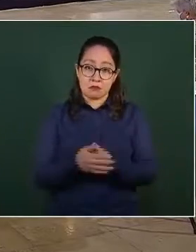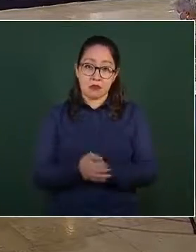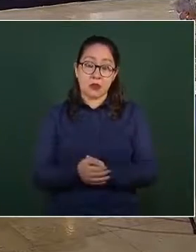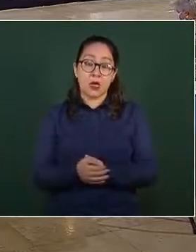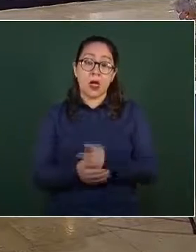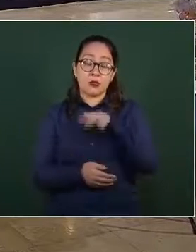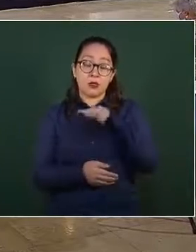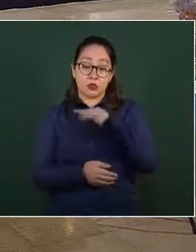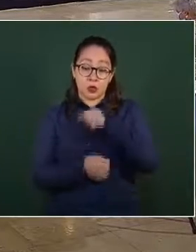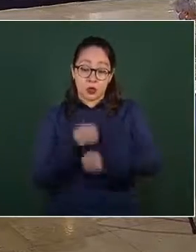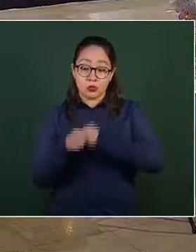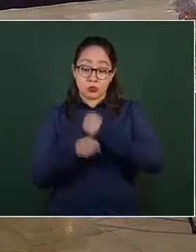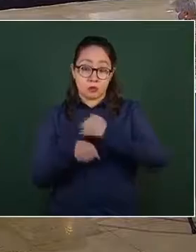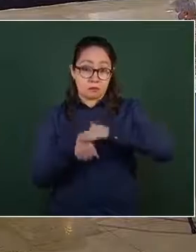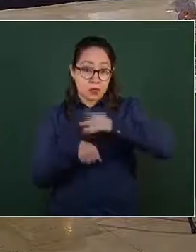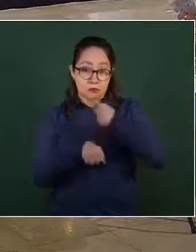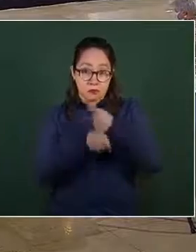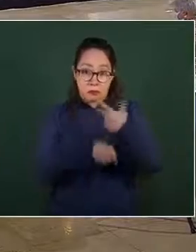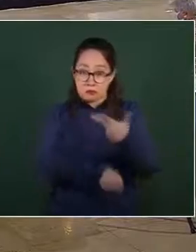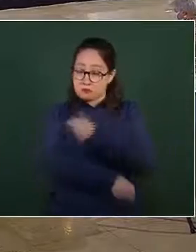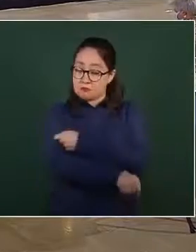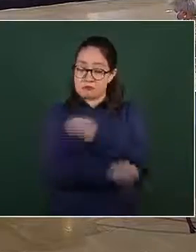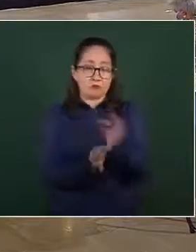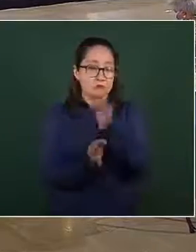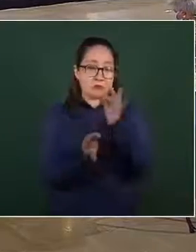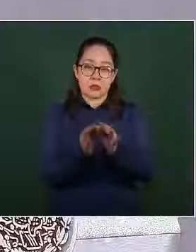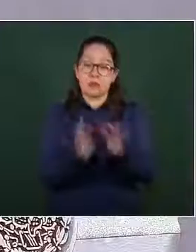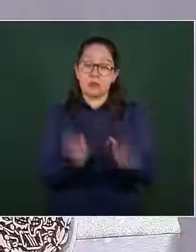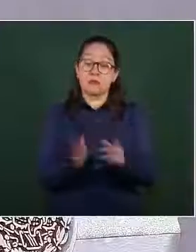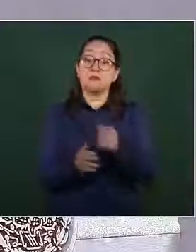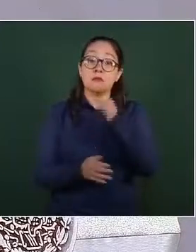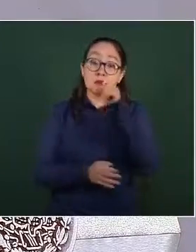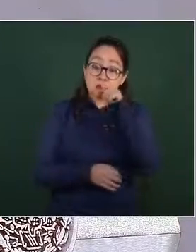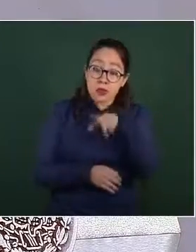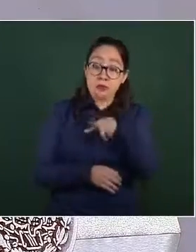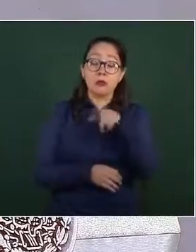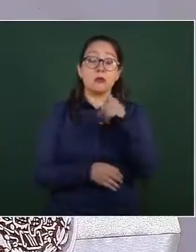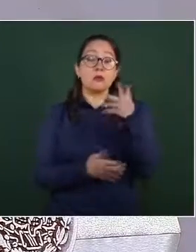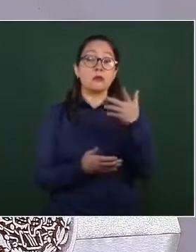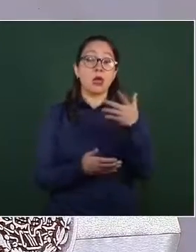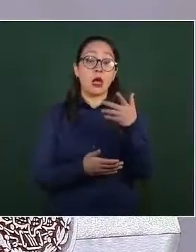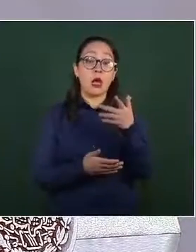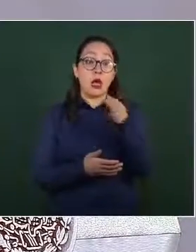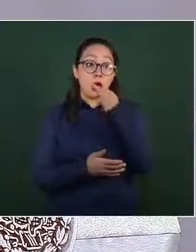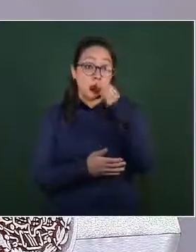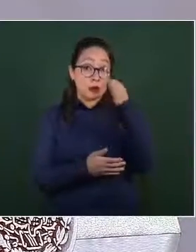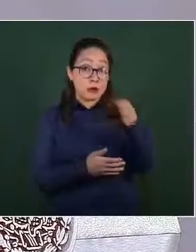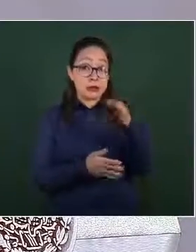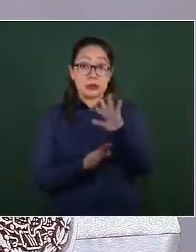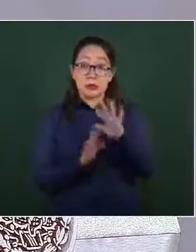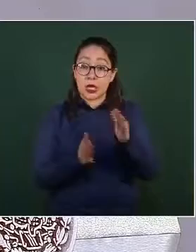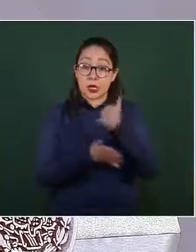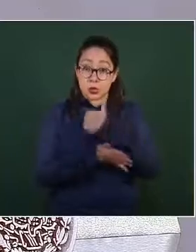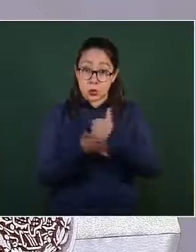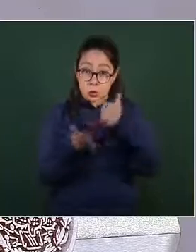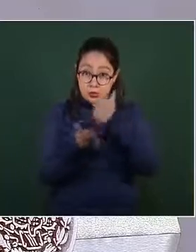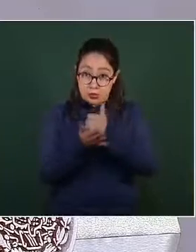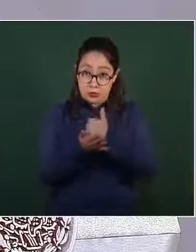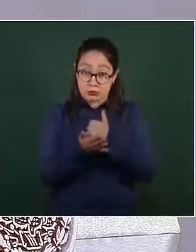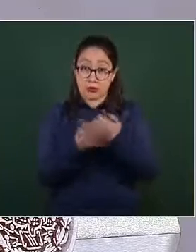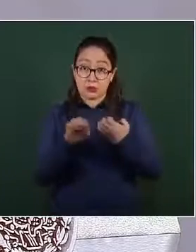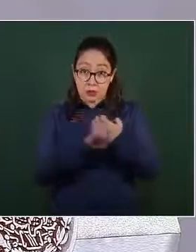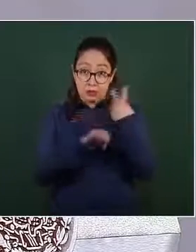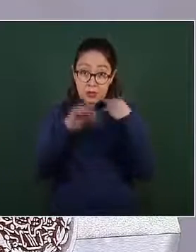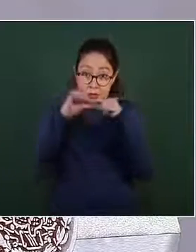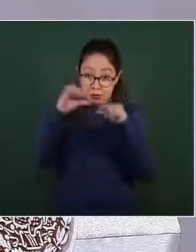18 y más. Decirle que estamos también ya con todas las ciudades grandes del estado de